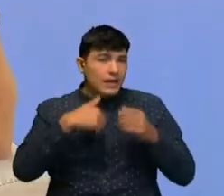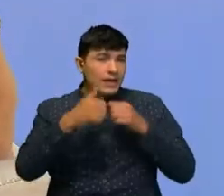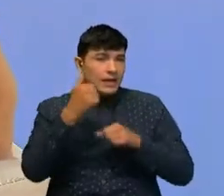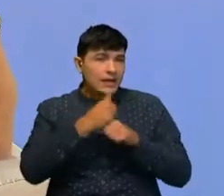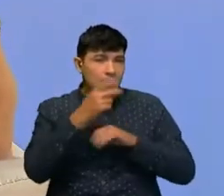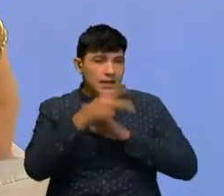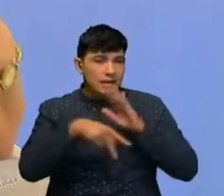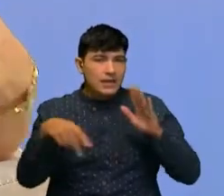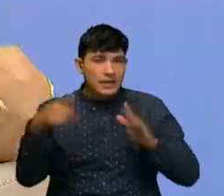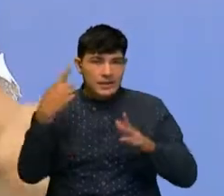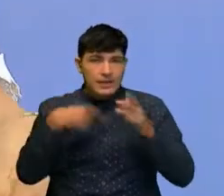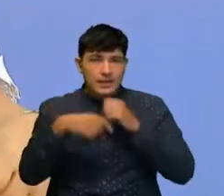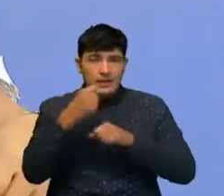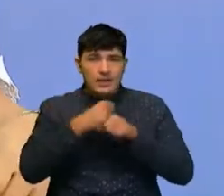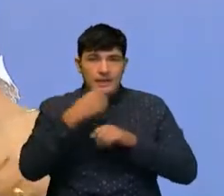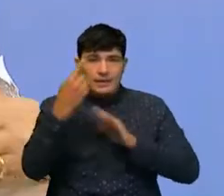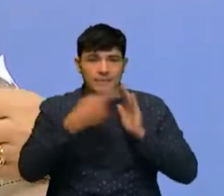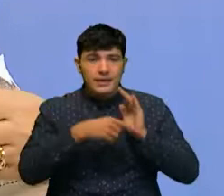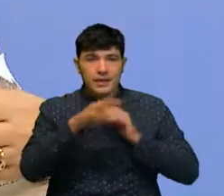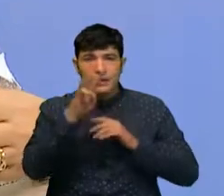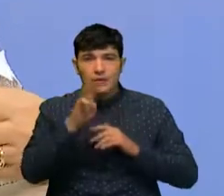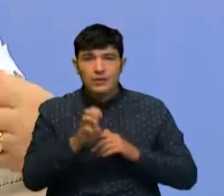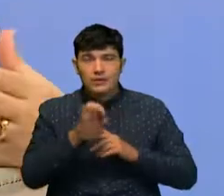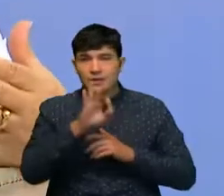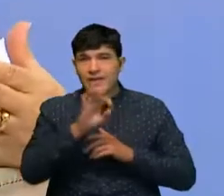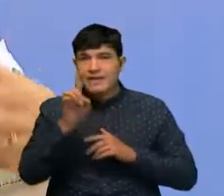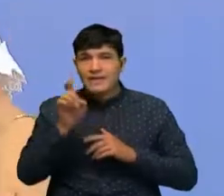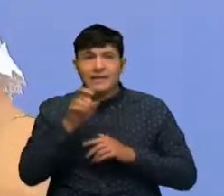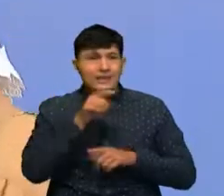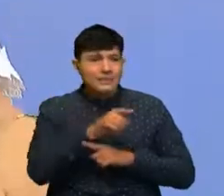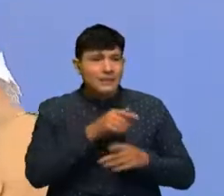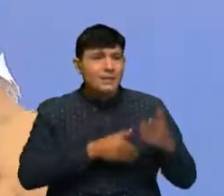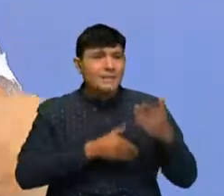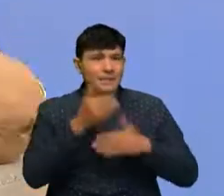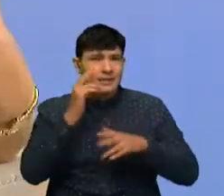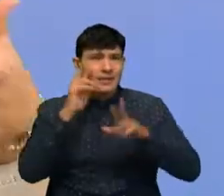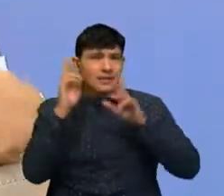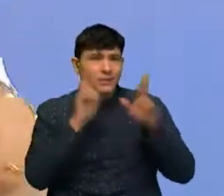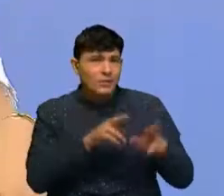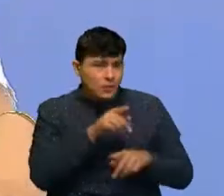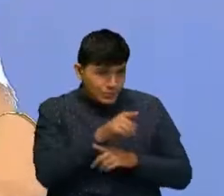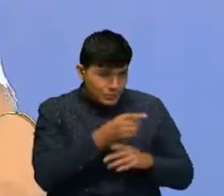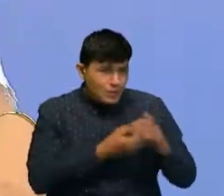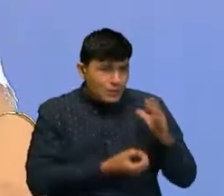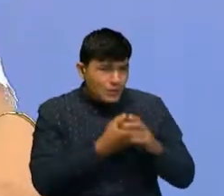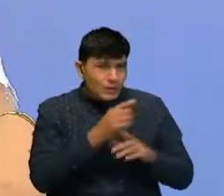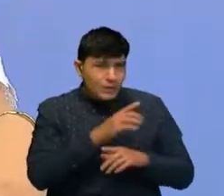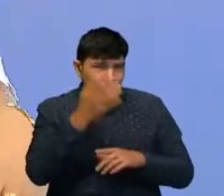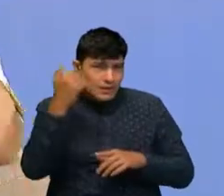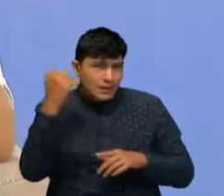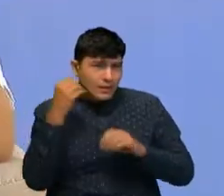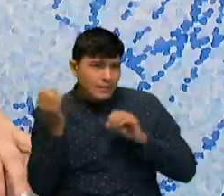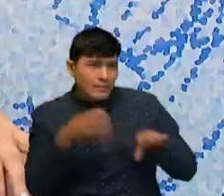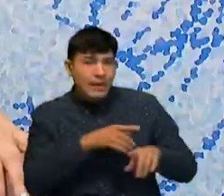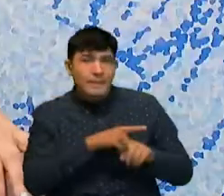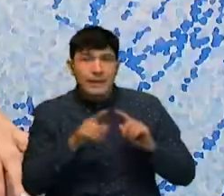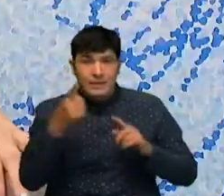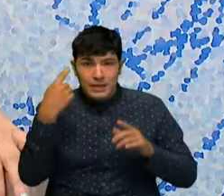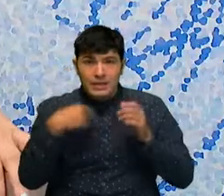nosotros de 1836, se empezaron a reconocer, eso no es nuevo, que se ha desconocido, sí, pero